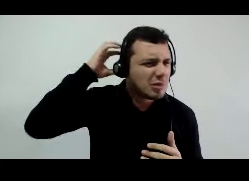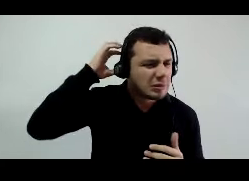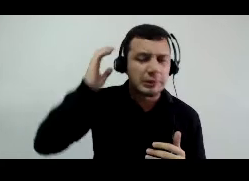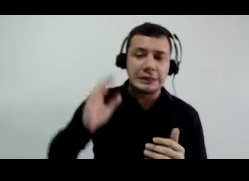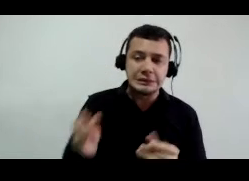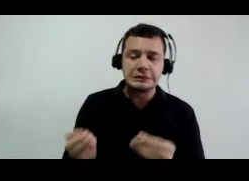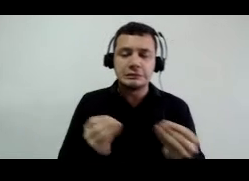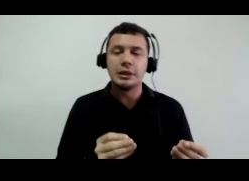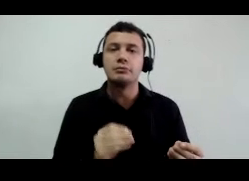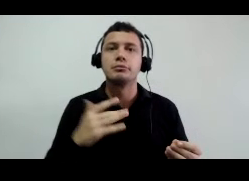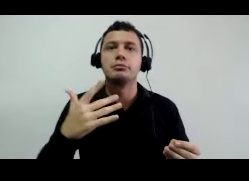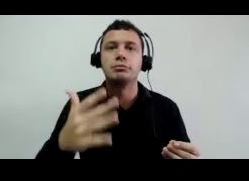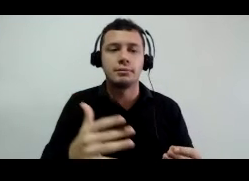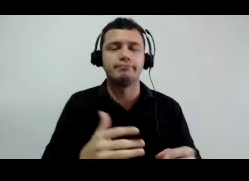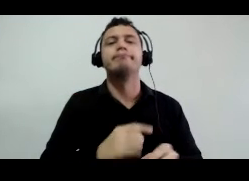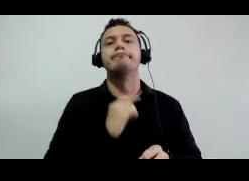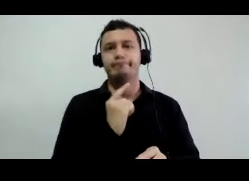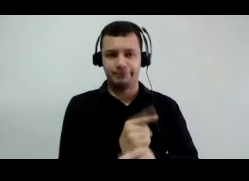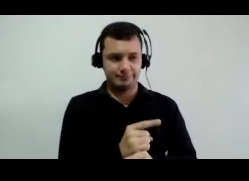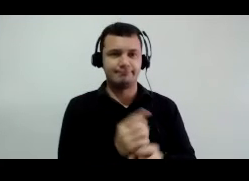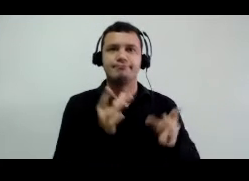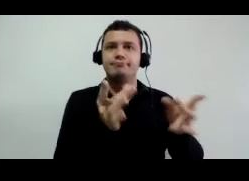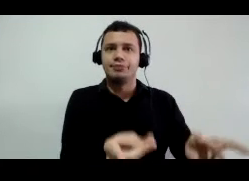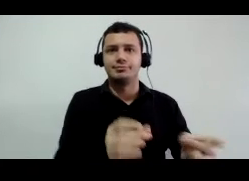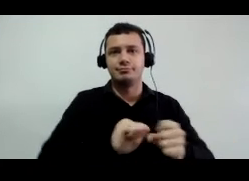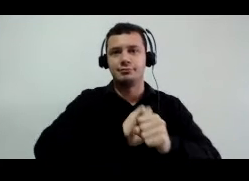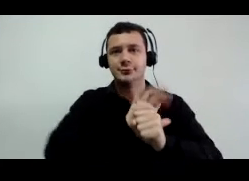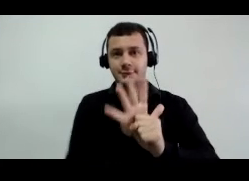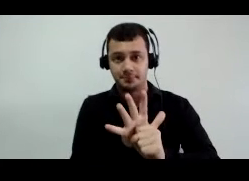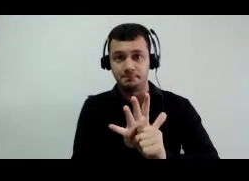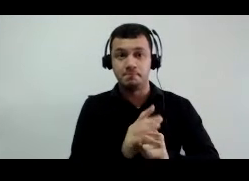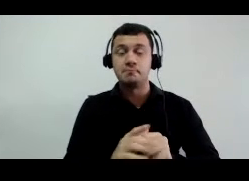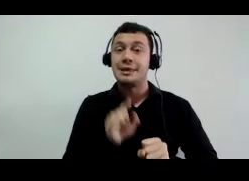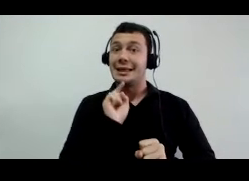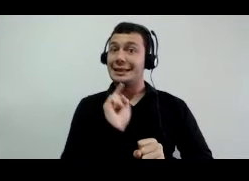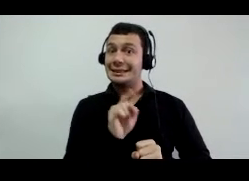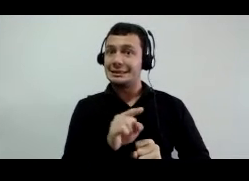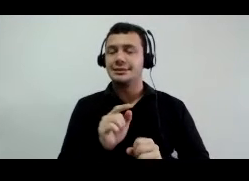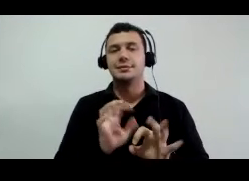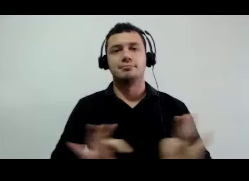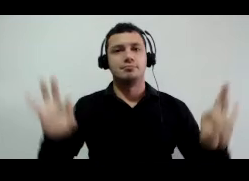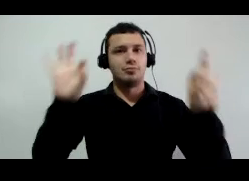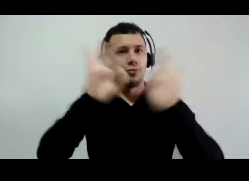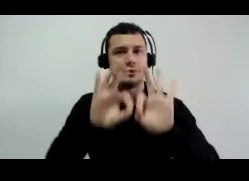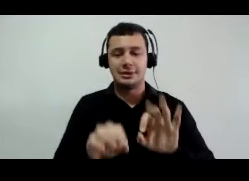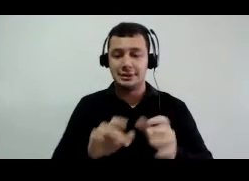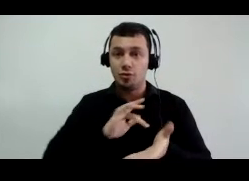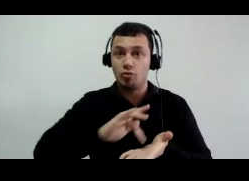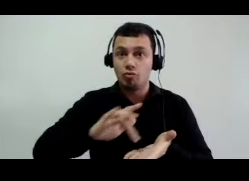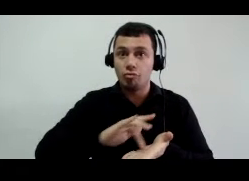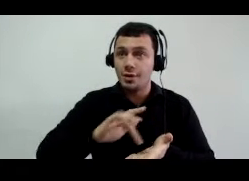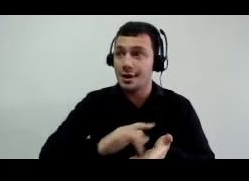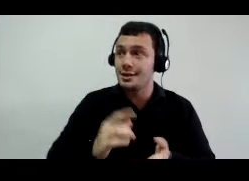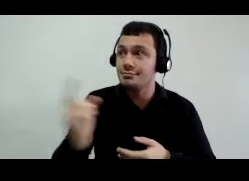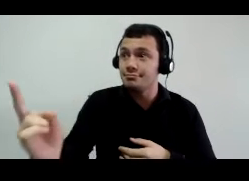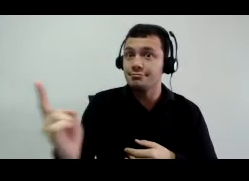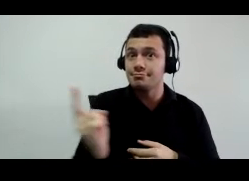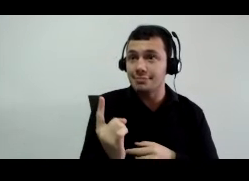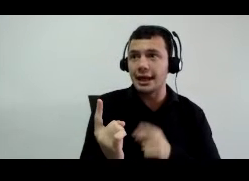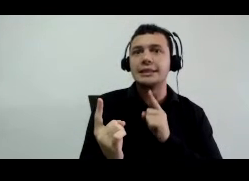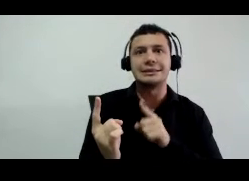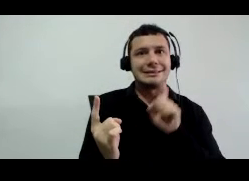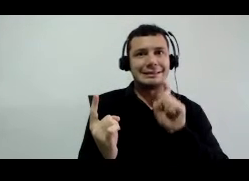estos criterios al momento de ingresar los pacientes por los servicios de